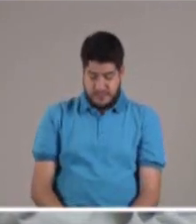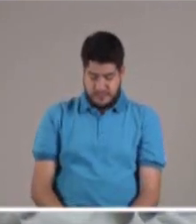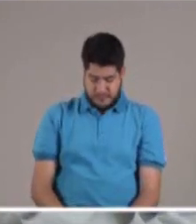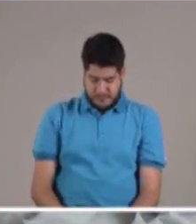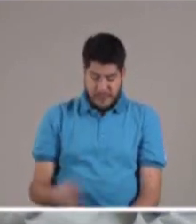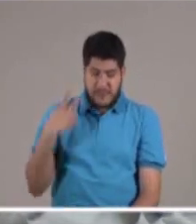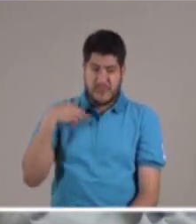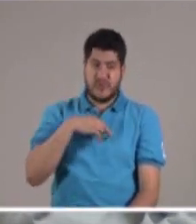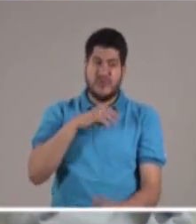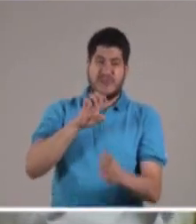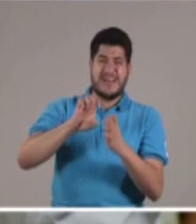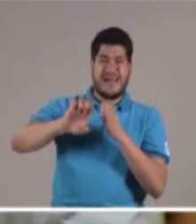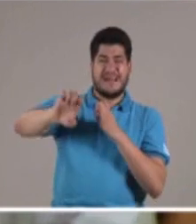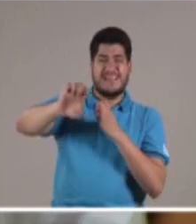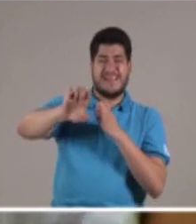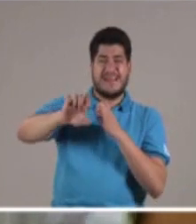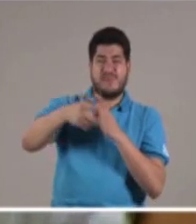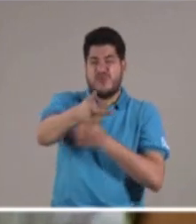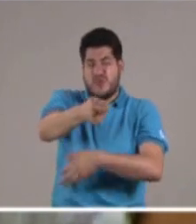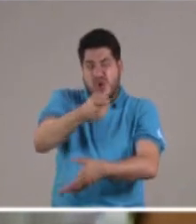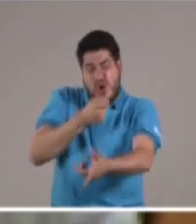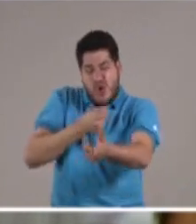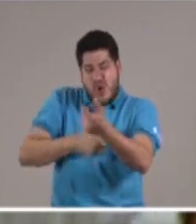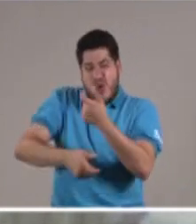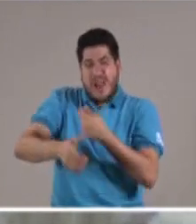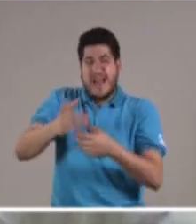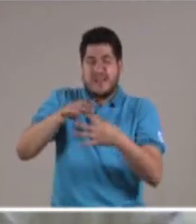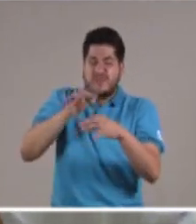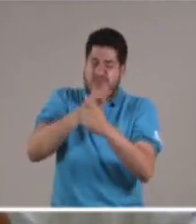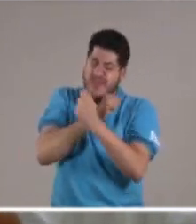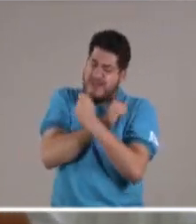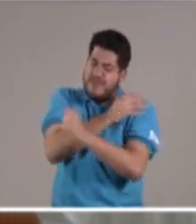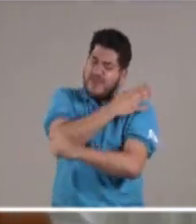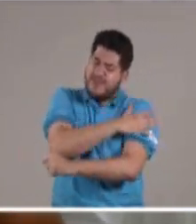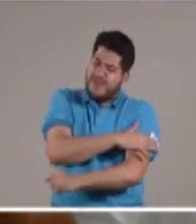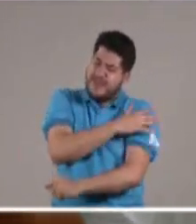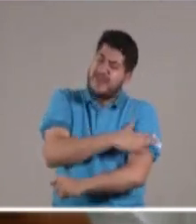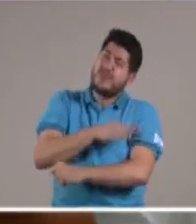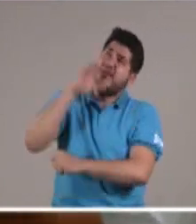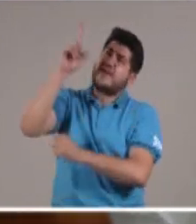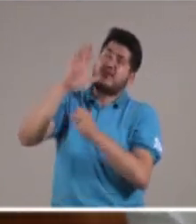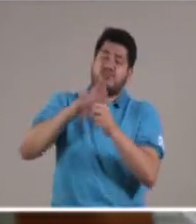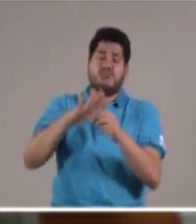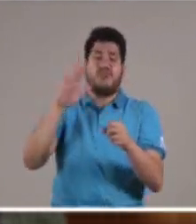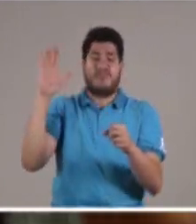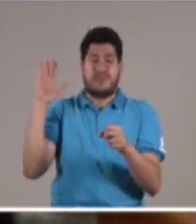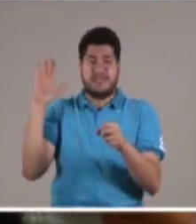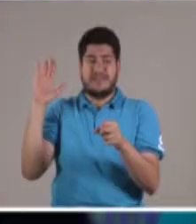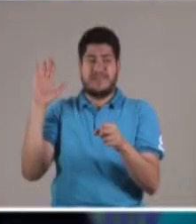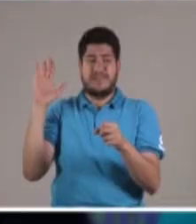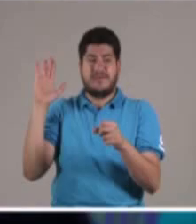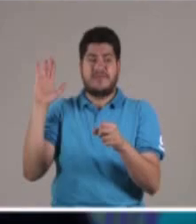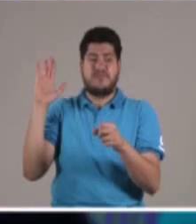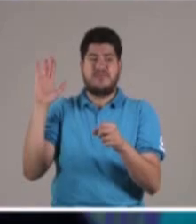extendemos Los lazos de amor y de misericordia que tú prometiste